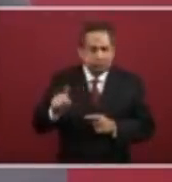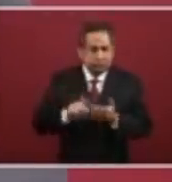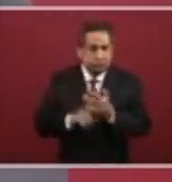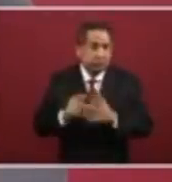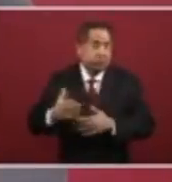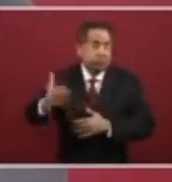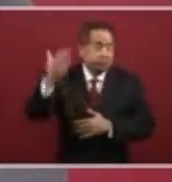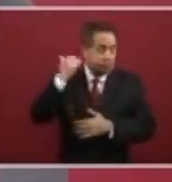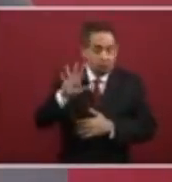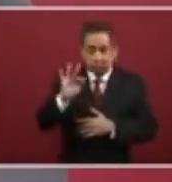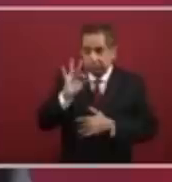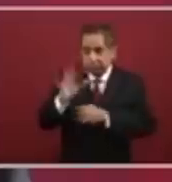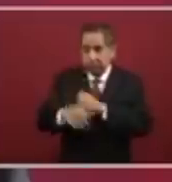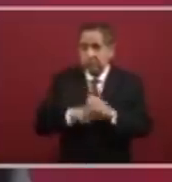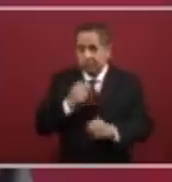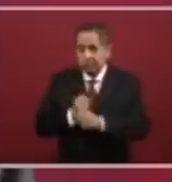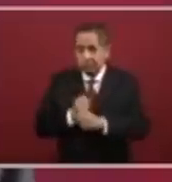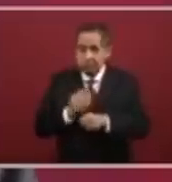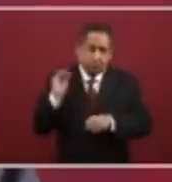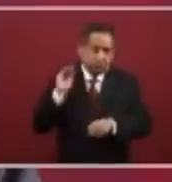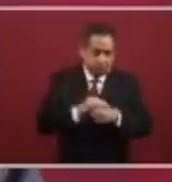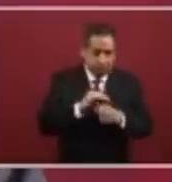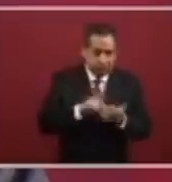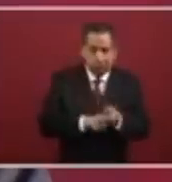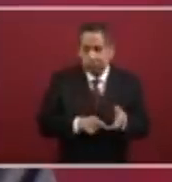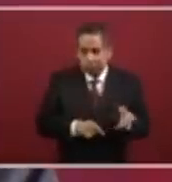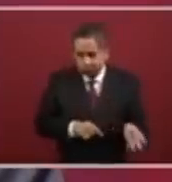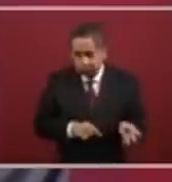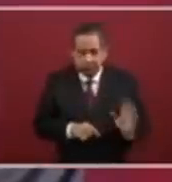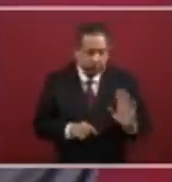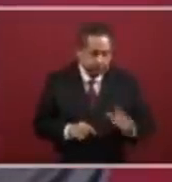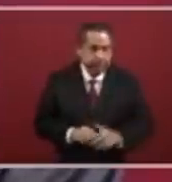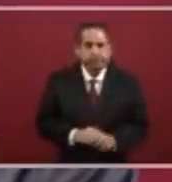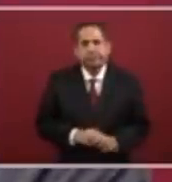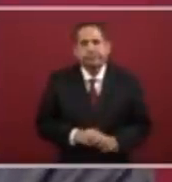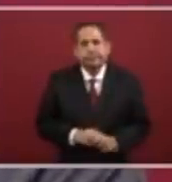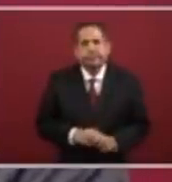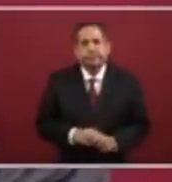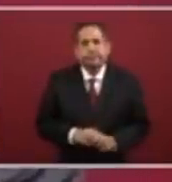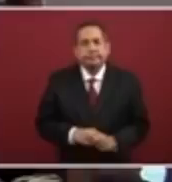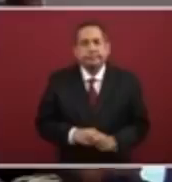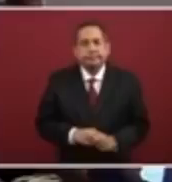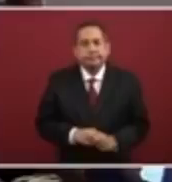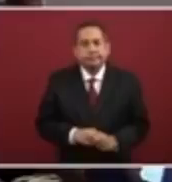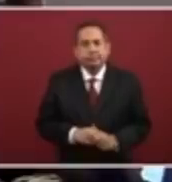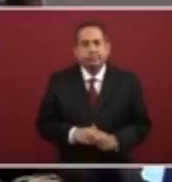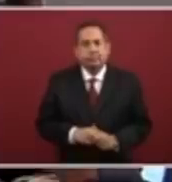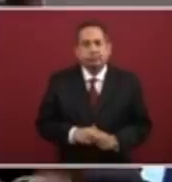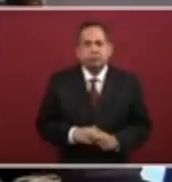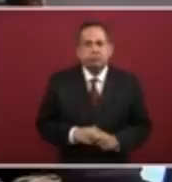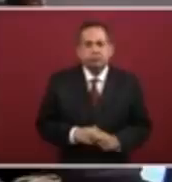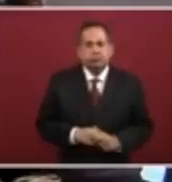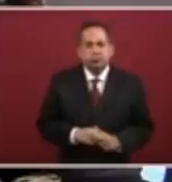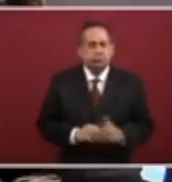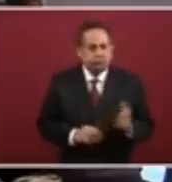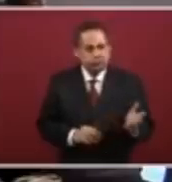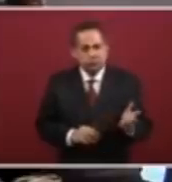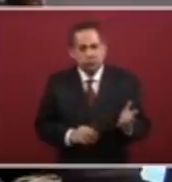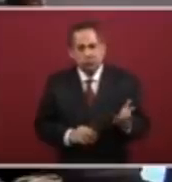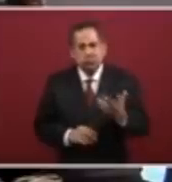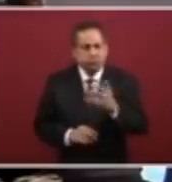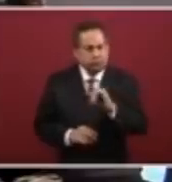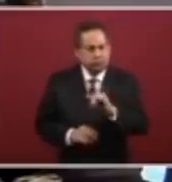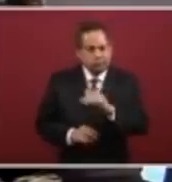años. Bueno, precisamente yo esa experiencia.